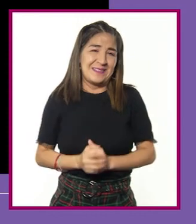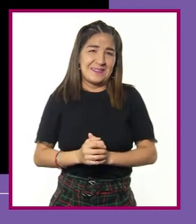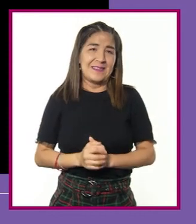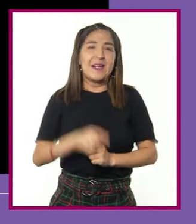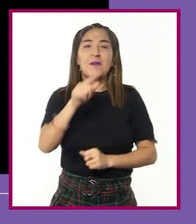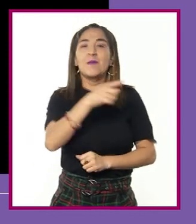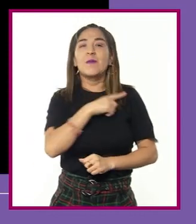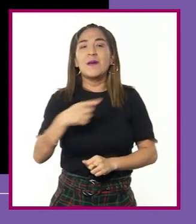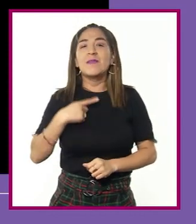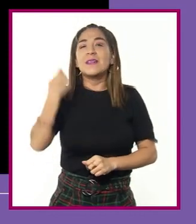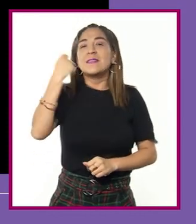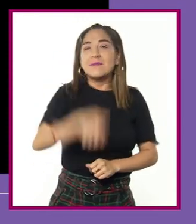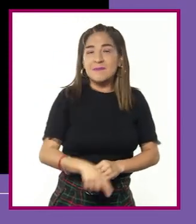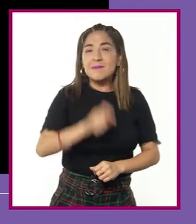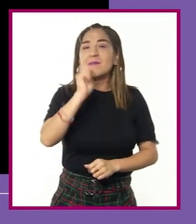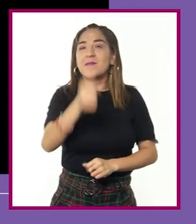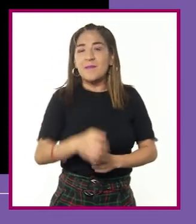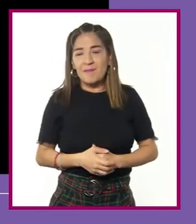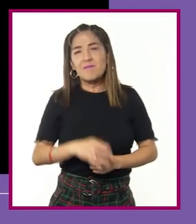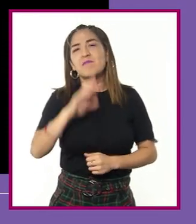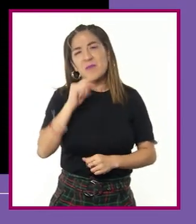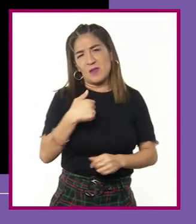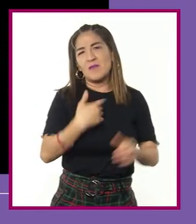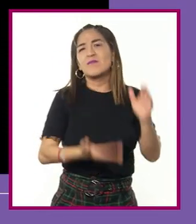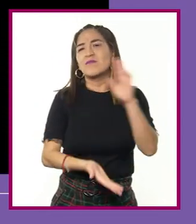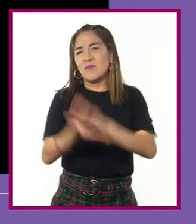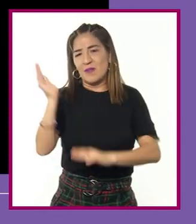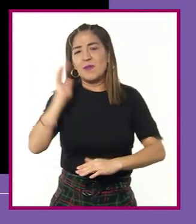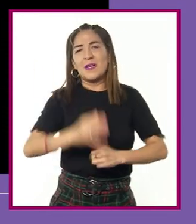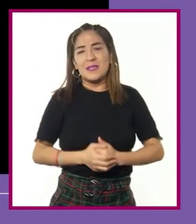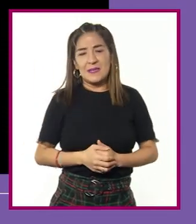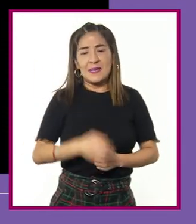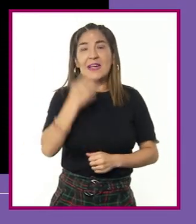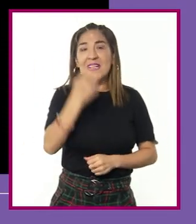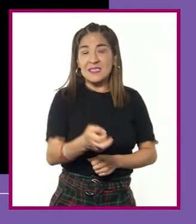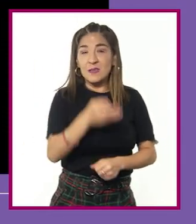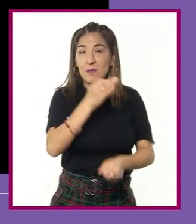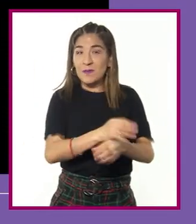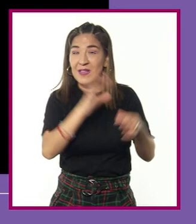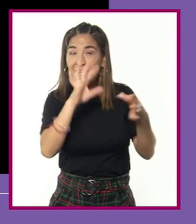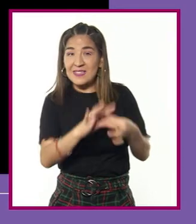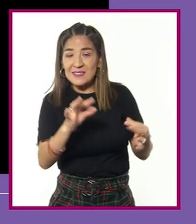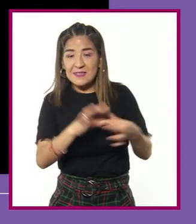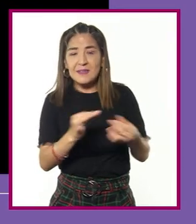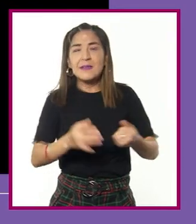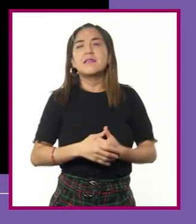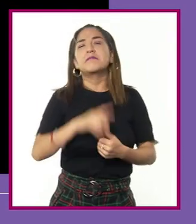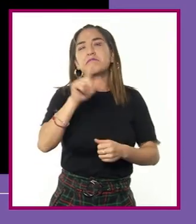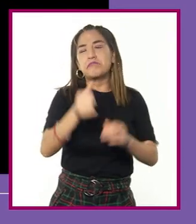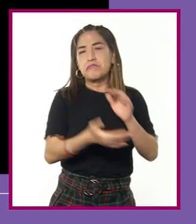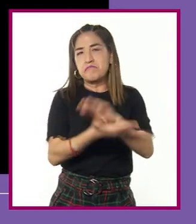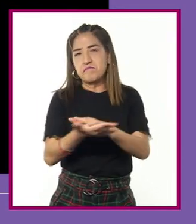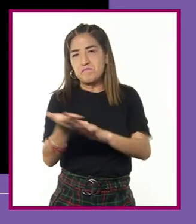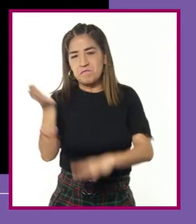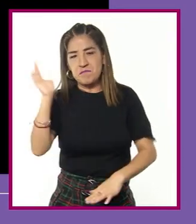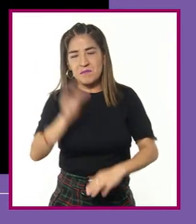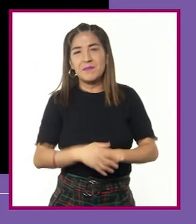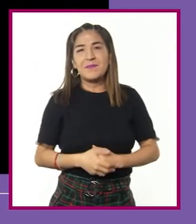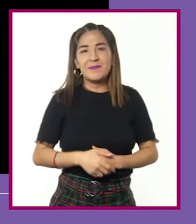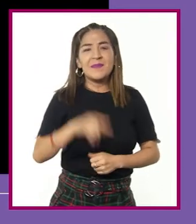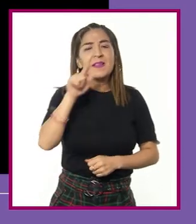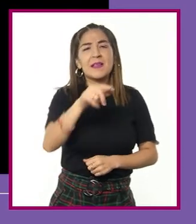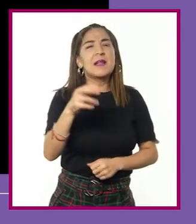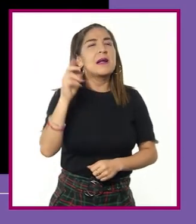a muerte. Será mejor que me vaya. Y diciendo esto, el Principito se alejó, mientras escuchaba al